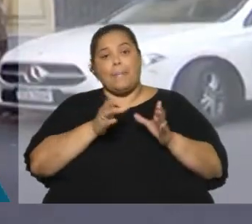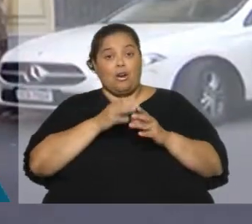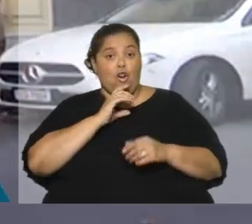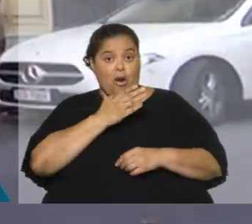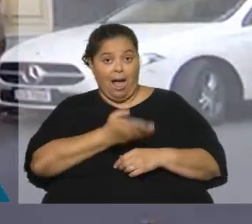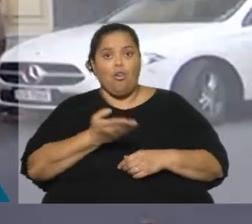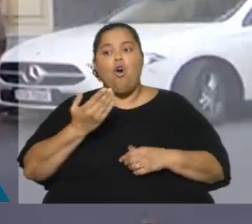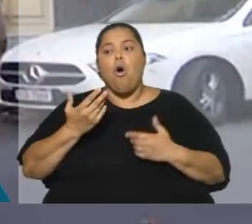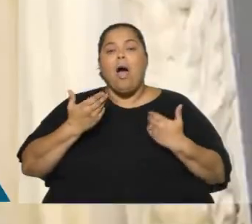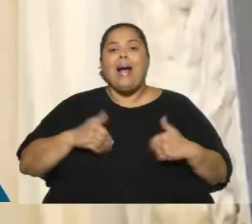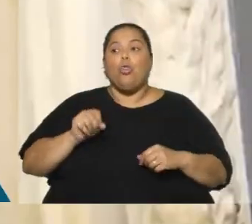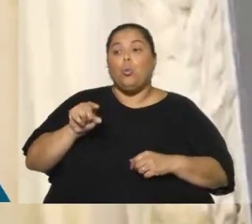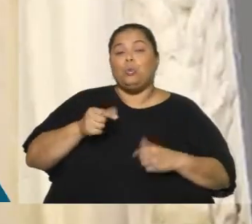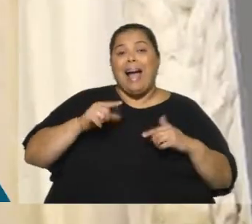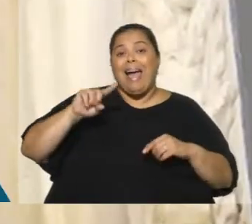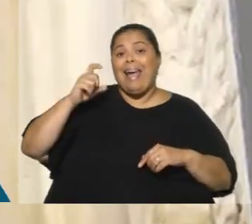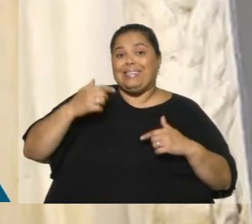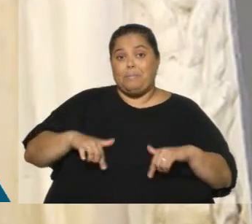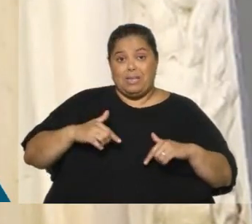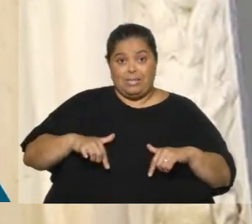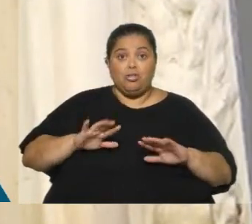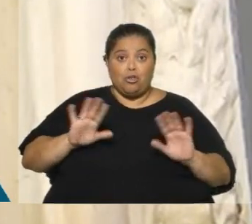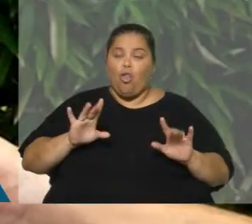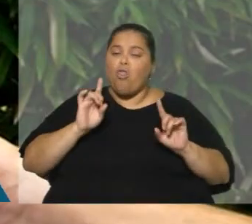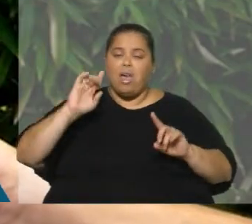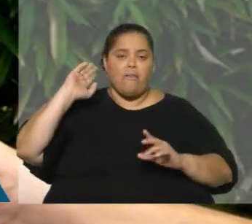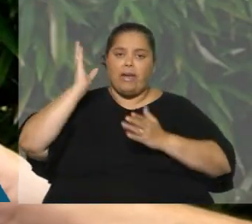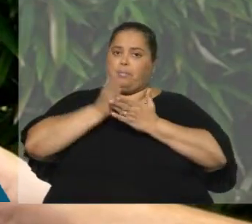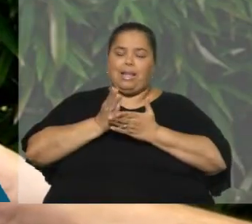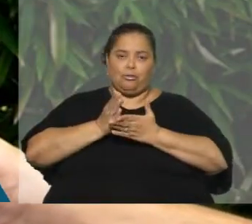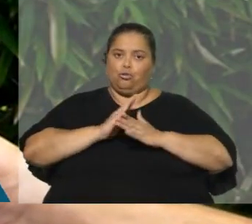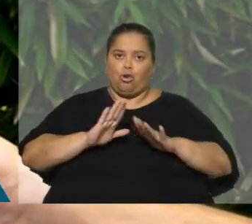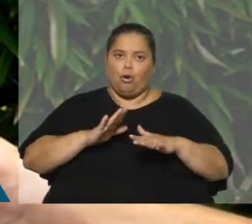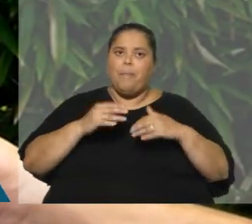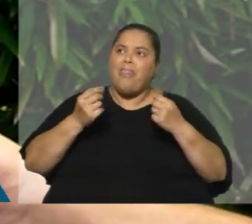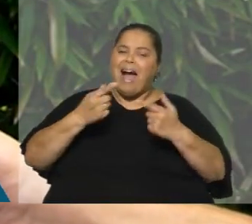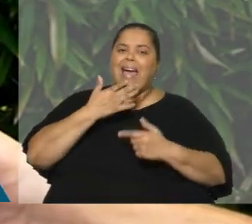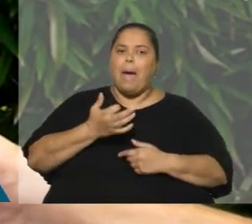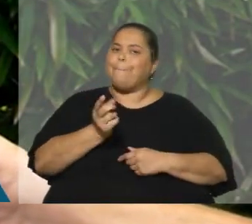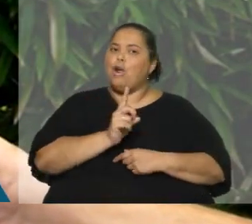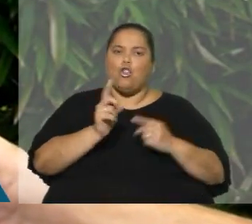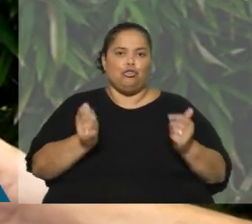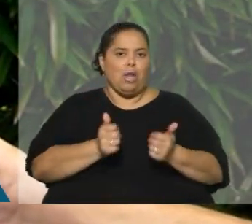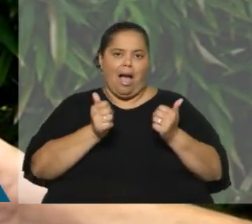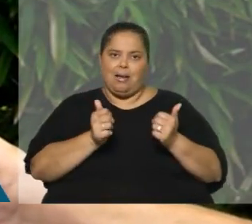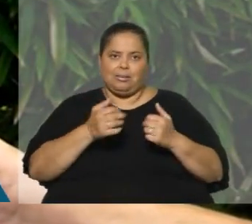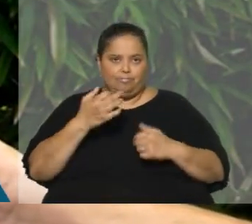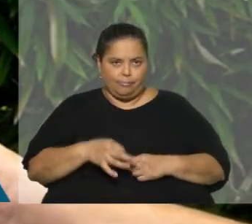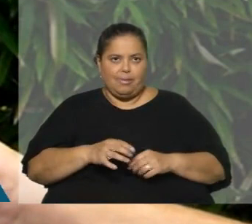sanción ejemplarizante para rescatar la imagen del Partido Colorado. Si hay sanciones, son